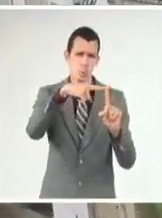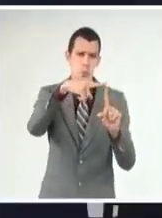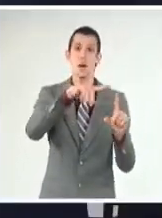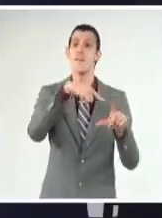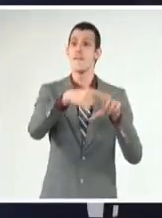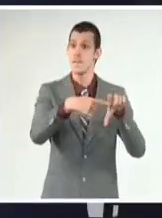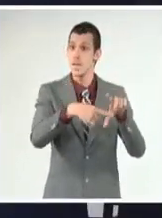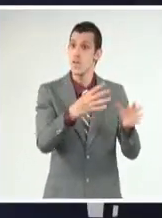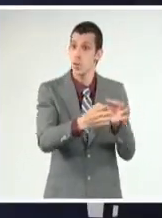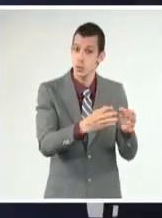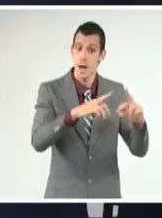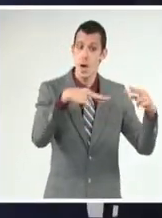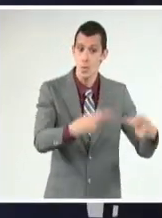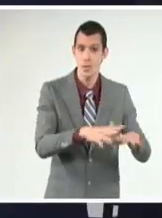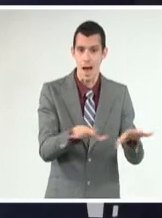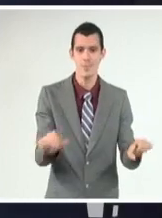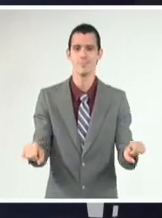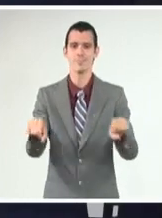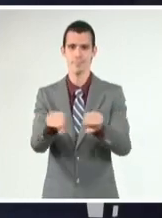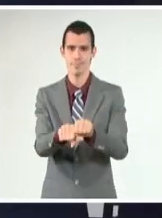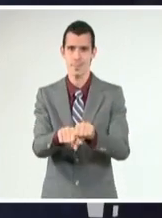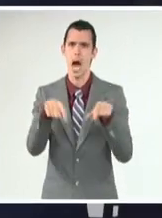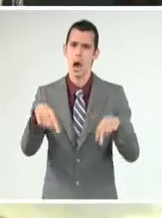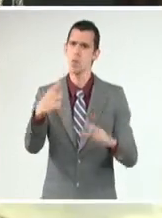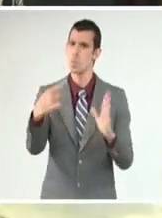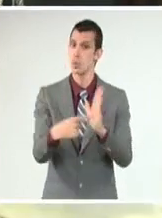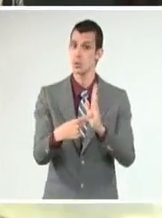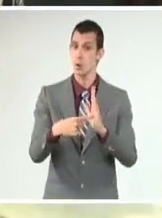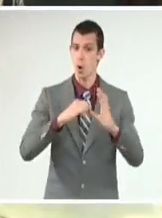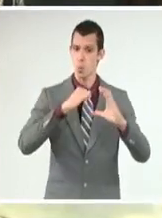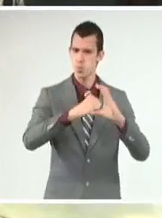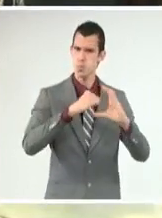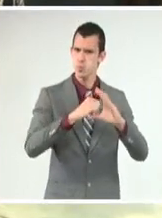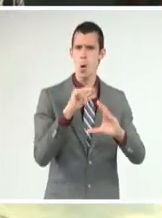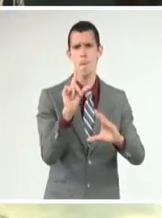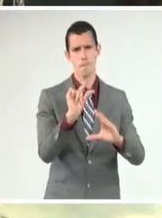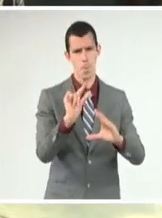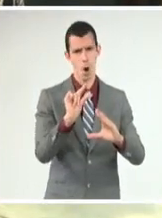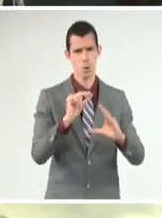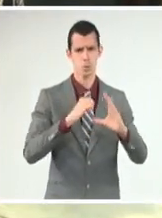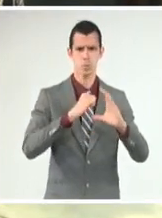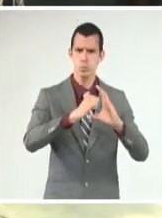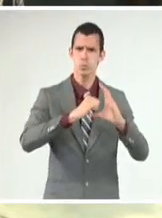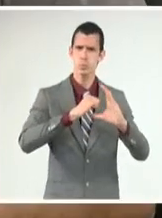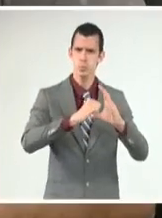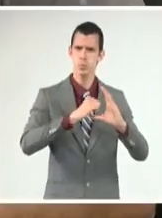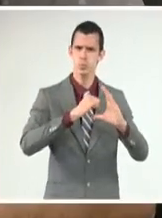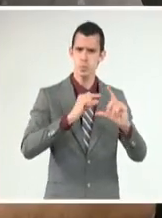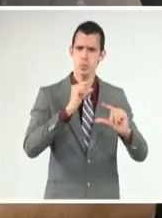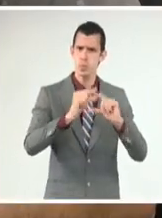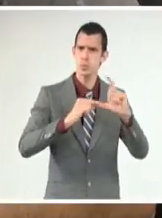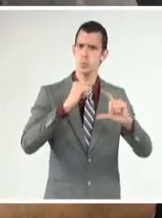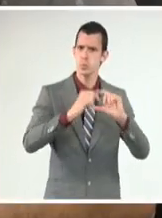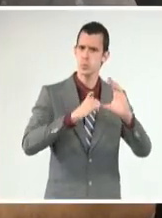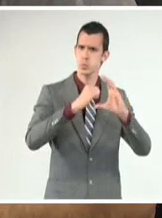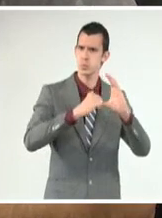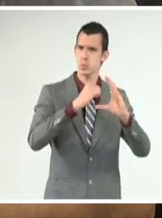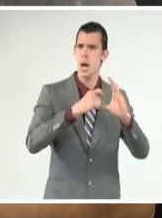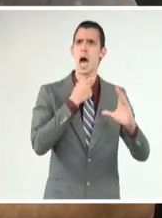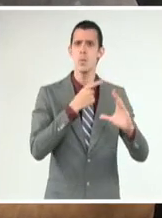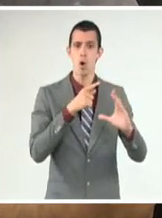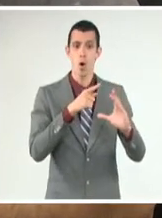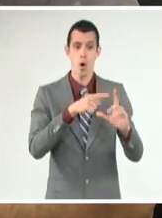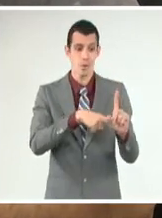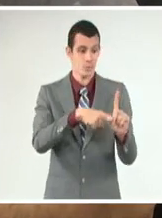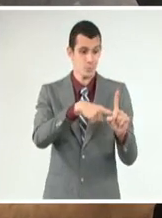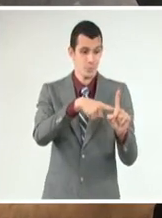estos momentos está trabajando con bajos niveles de reserva. Independientemente que las máquinas se vayan incorporando, otras pueden salir por avería,